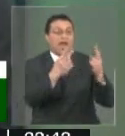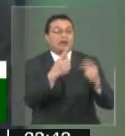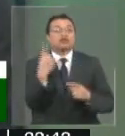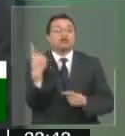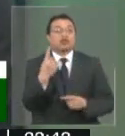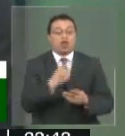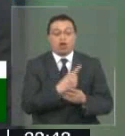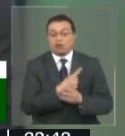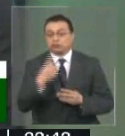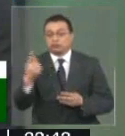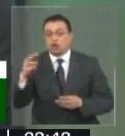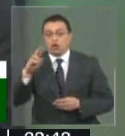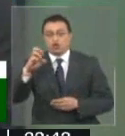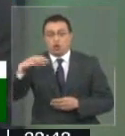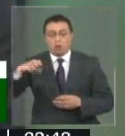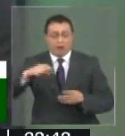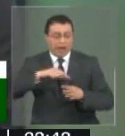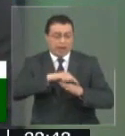cruza toda Roma